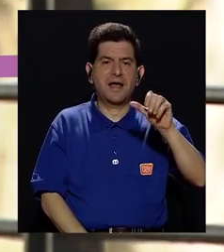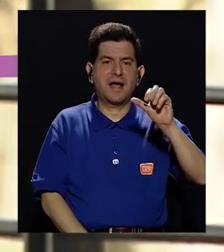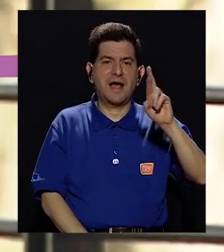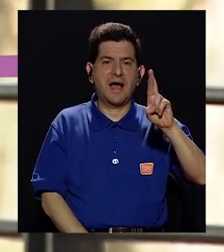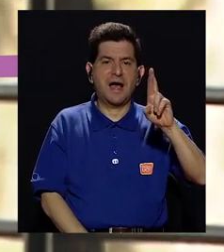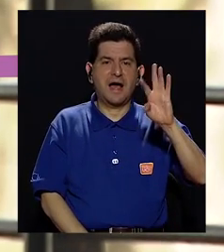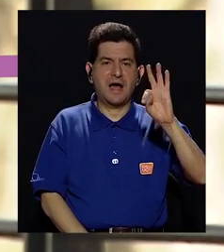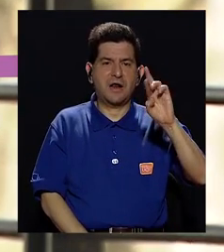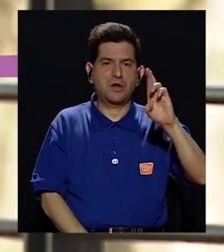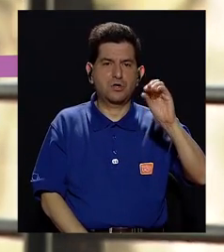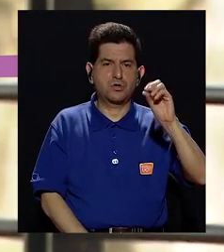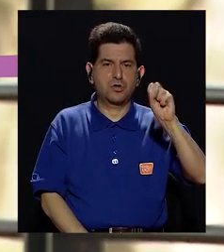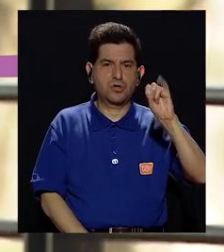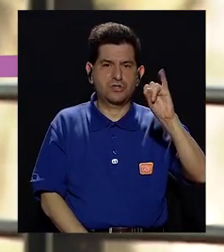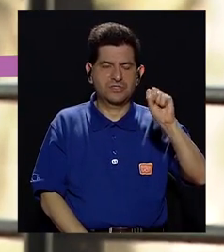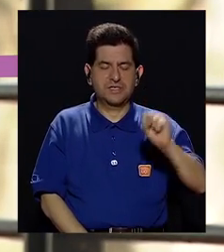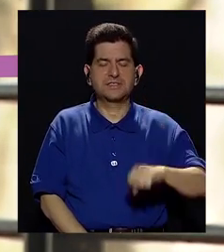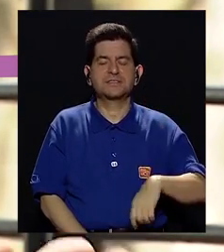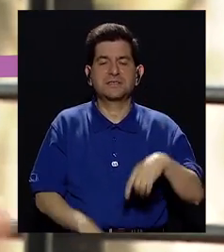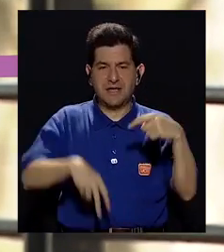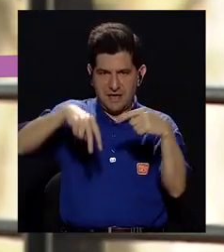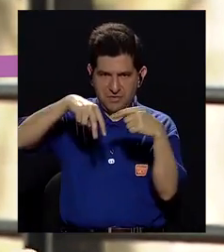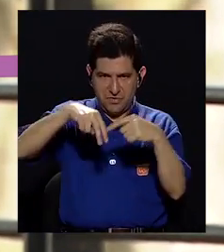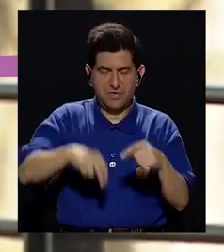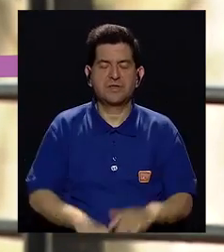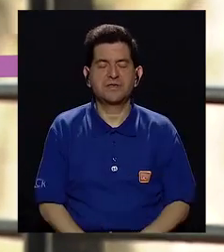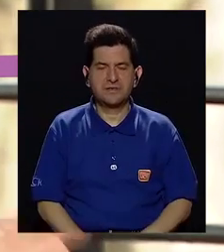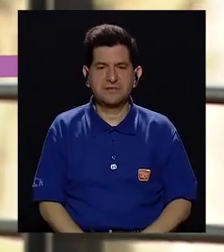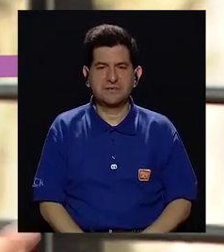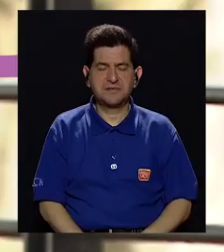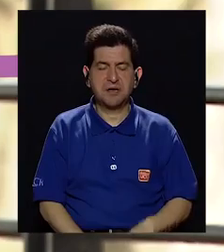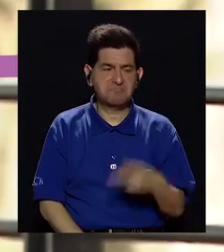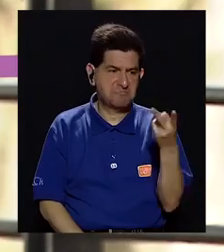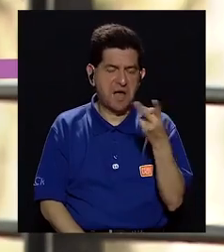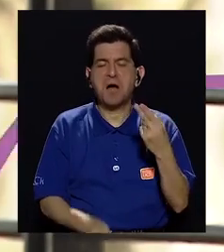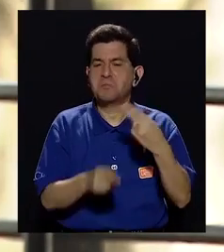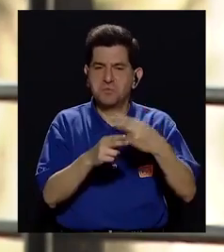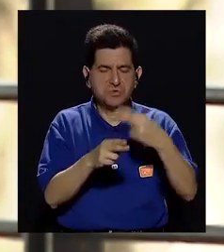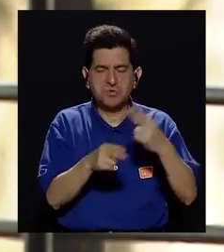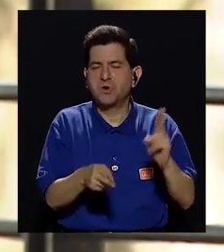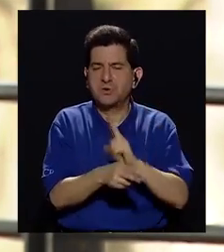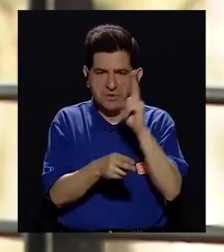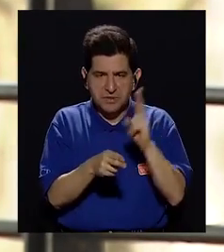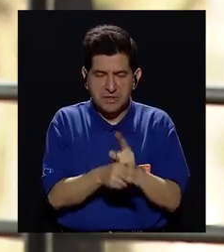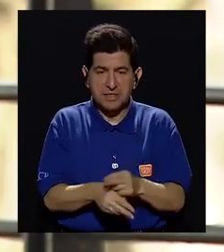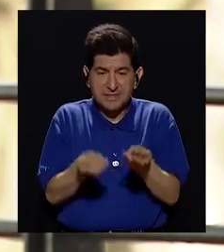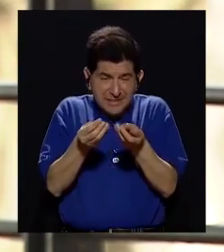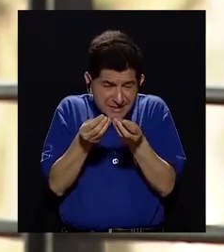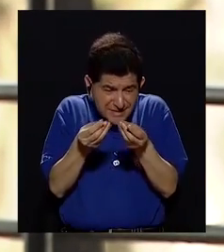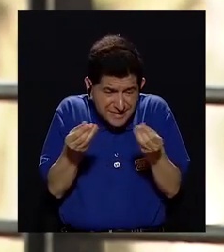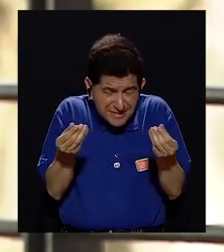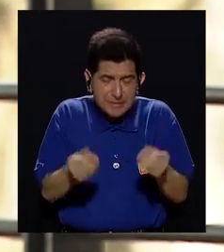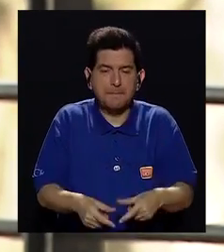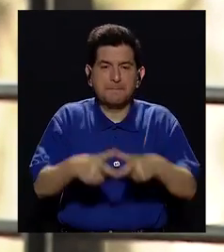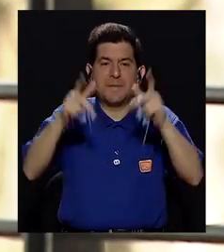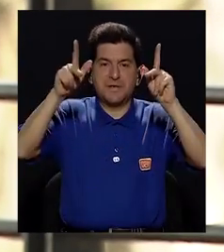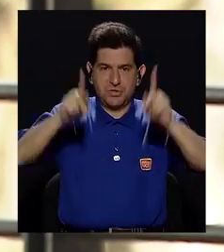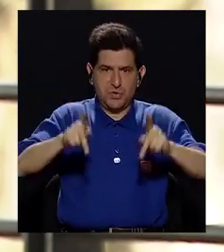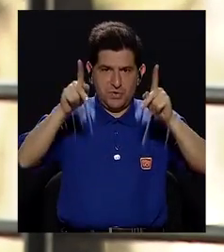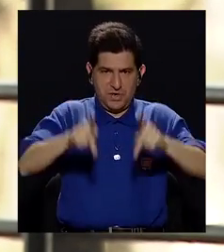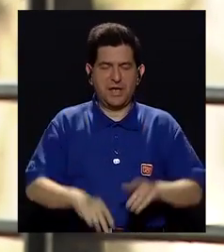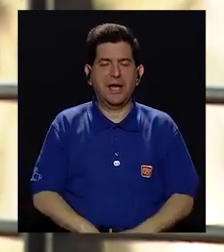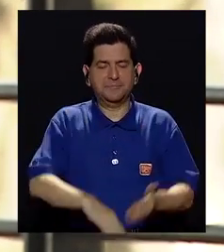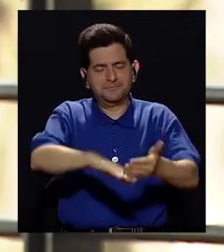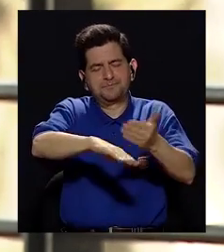artrosis de rodilla, que son como los dos términos más comúnmente usados, desgaste o artrosis. Y el desgaste se da en la mayoría de